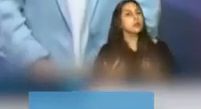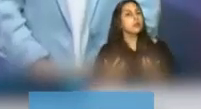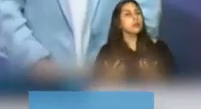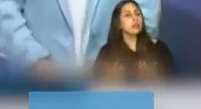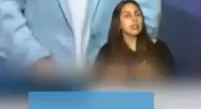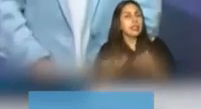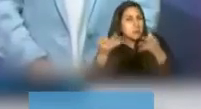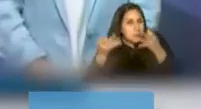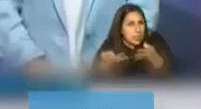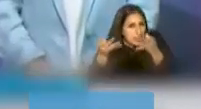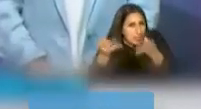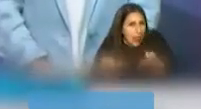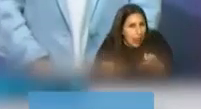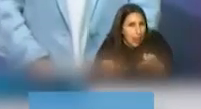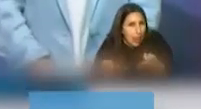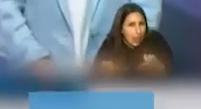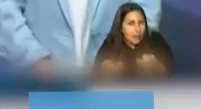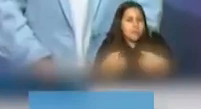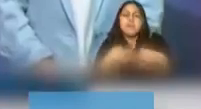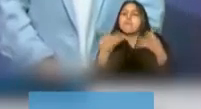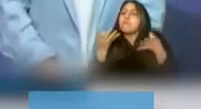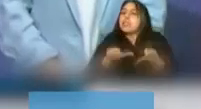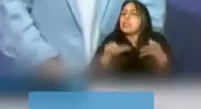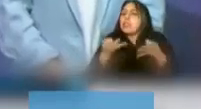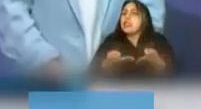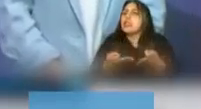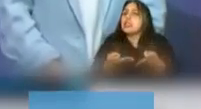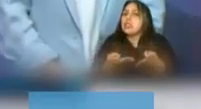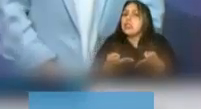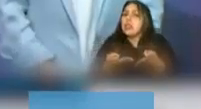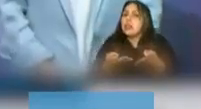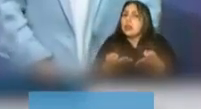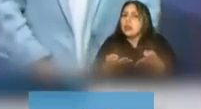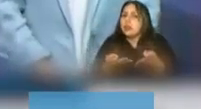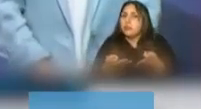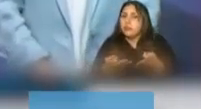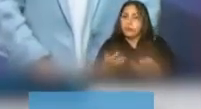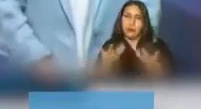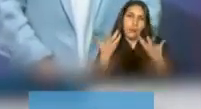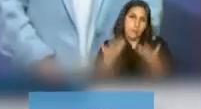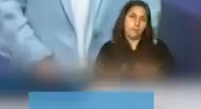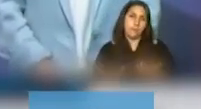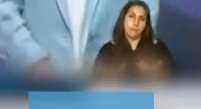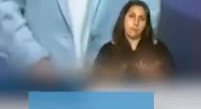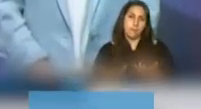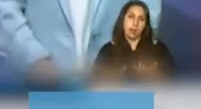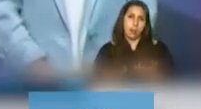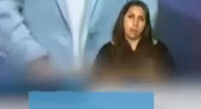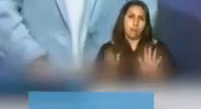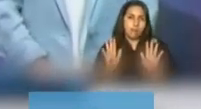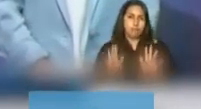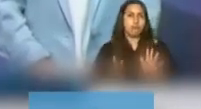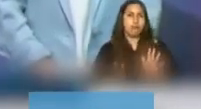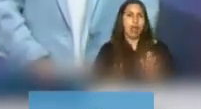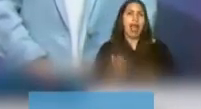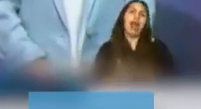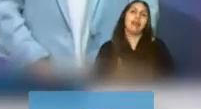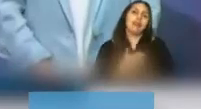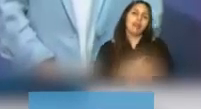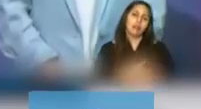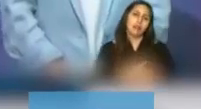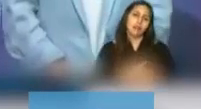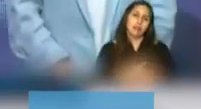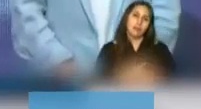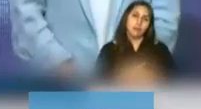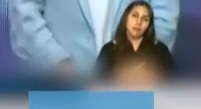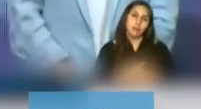sí. Y creo que de esa consistencia va a depender, ¿se acuerdan que hace unos minutos dije, va a ganar el que defina